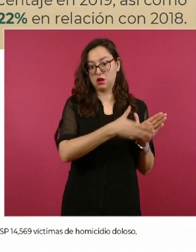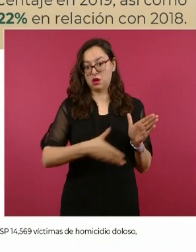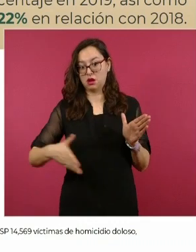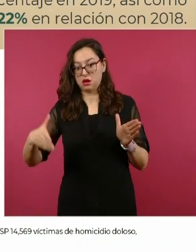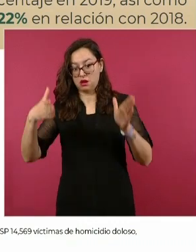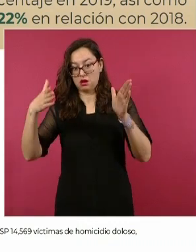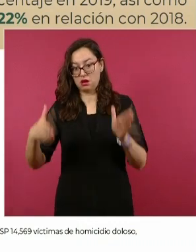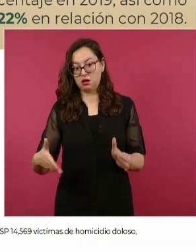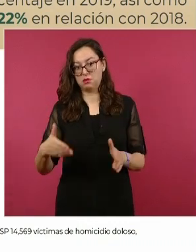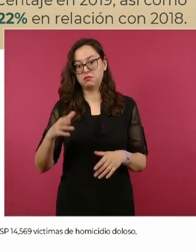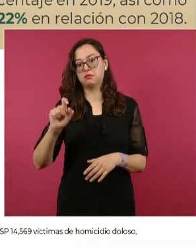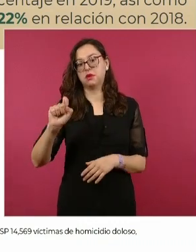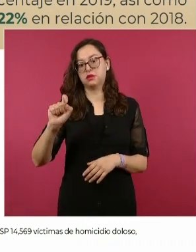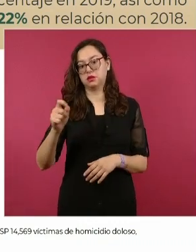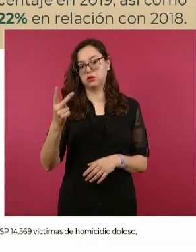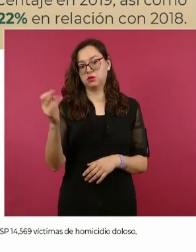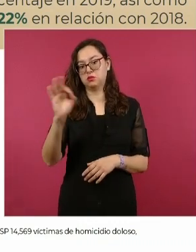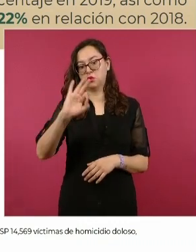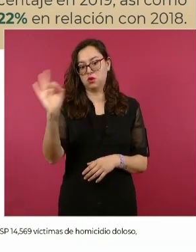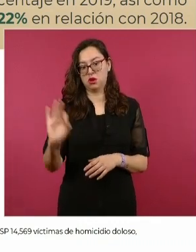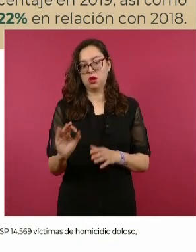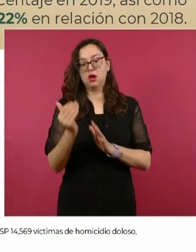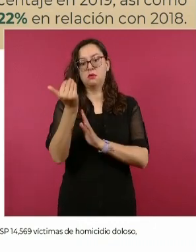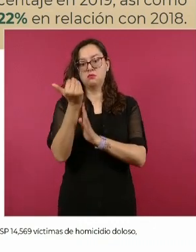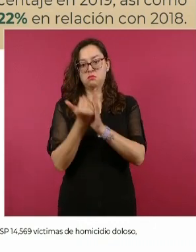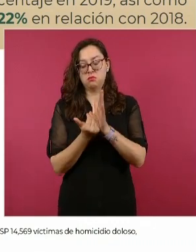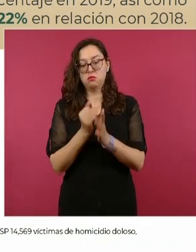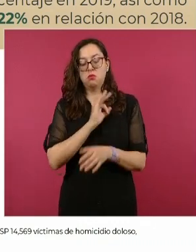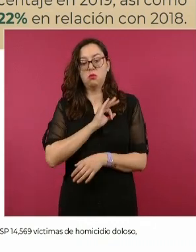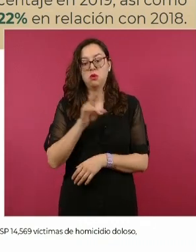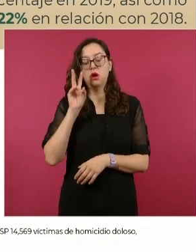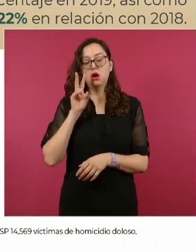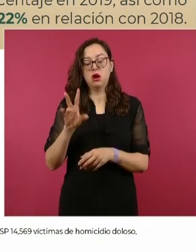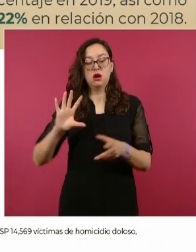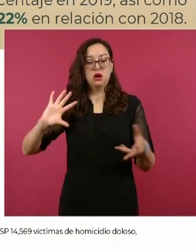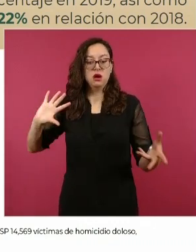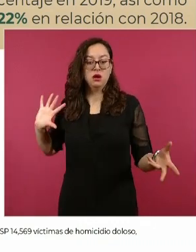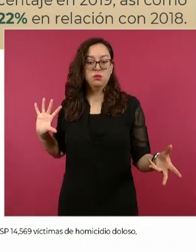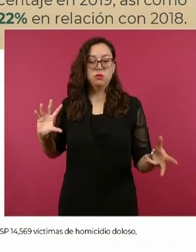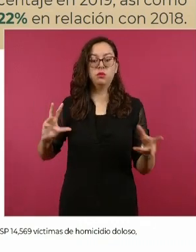Adelante. Aquí está el comparativo acumulado de las últimas